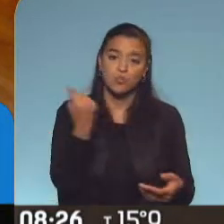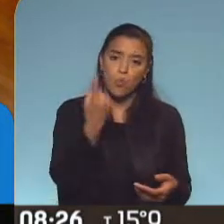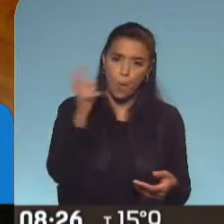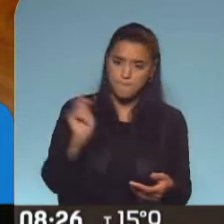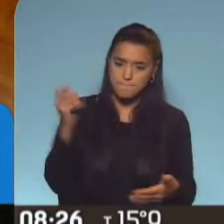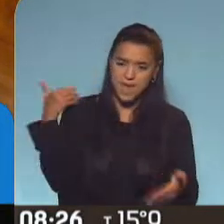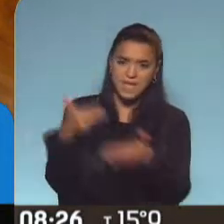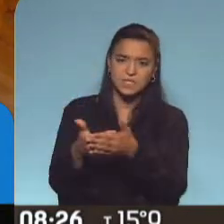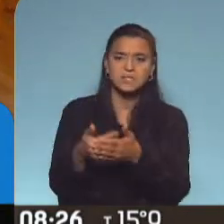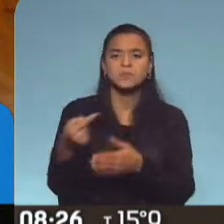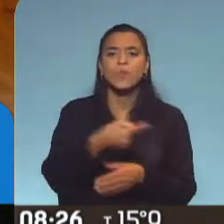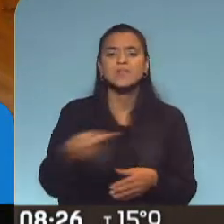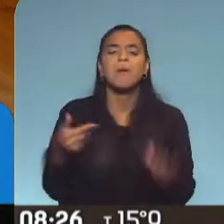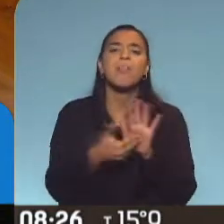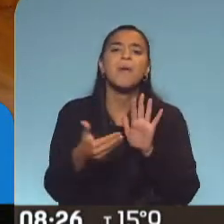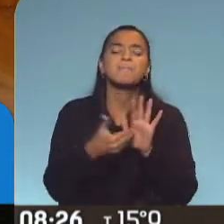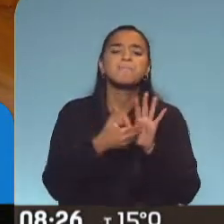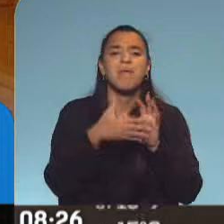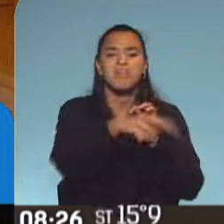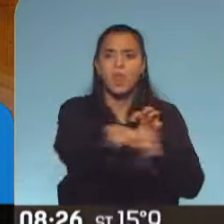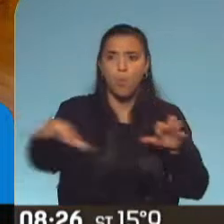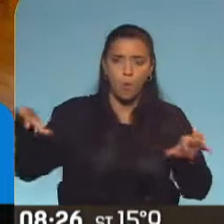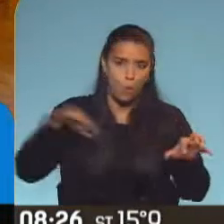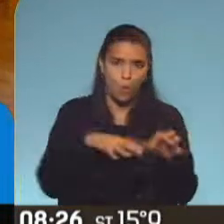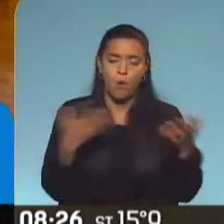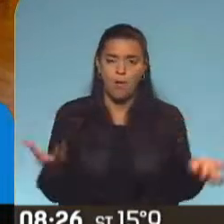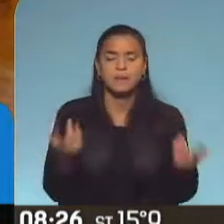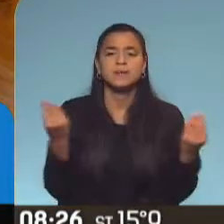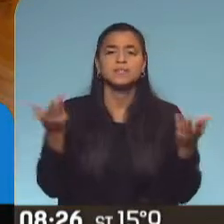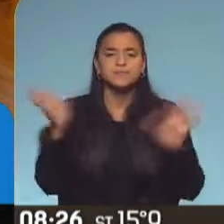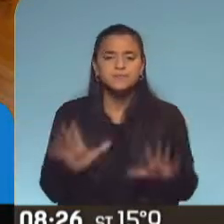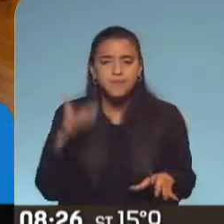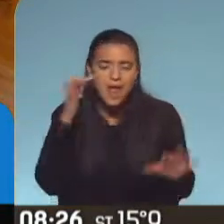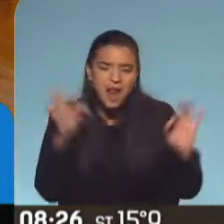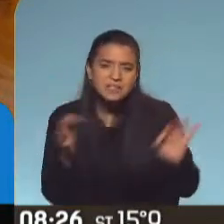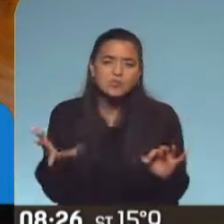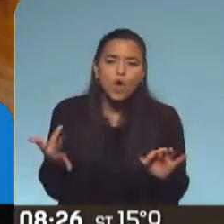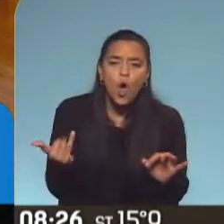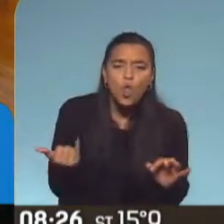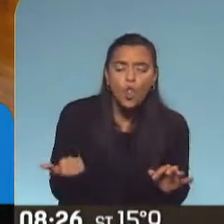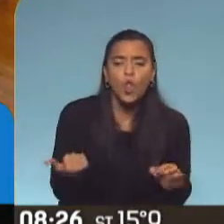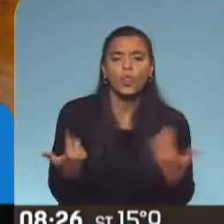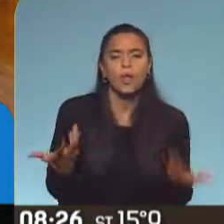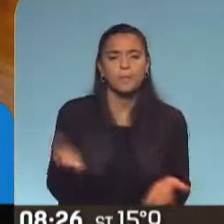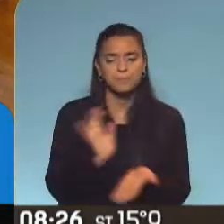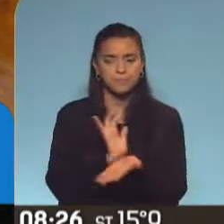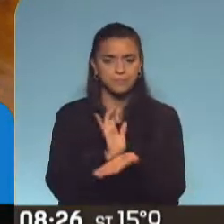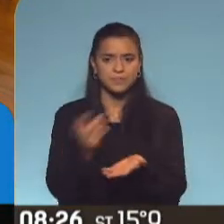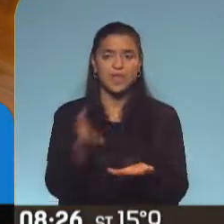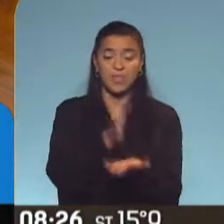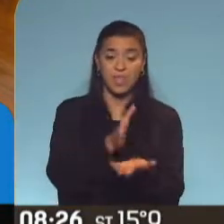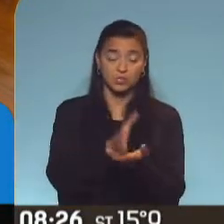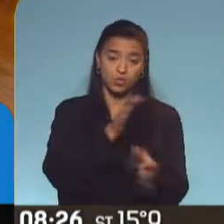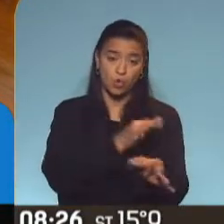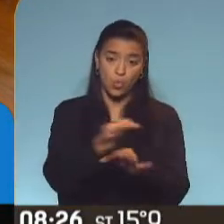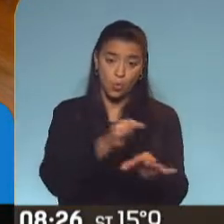mes y una semana, según la jurisdicción, el inicio del ciclo lectivo. ¿Qué tenemos que hacer? Analizar día a día, porque hay que conjugar el derecho a la